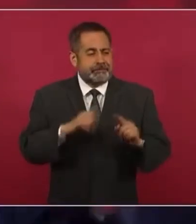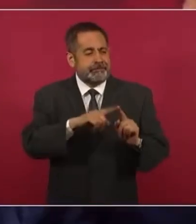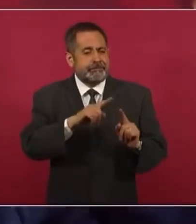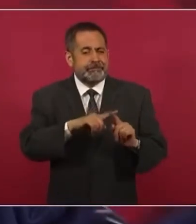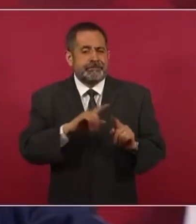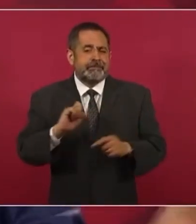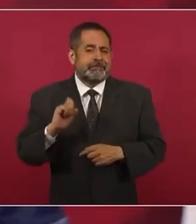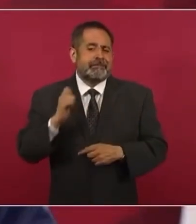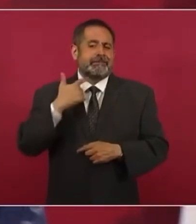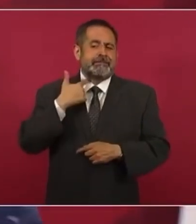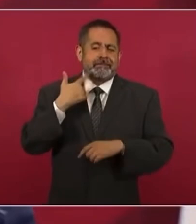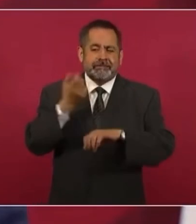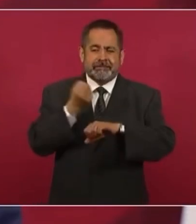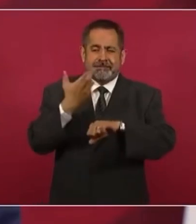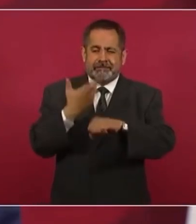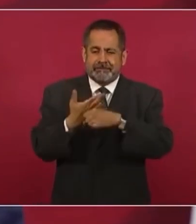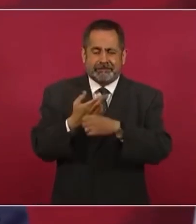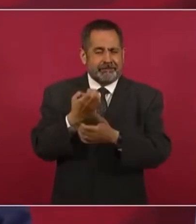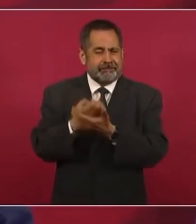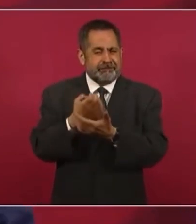secretario de Economía,